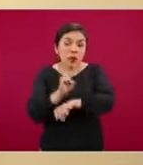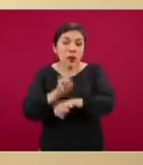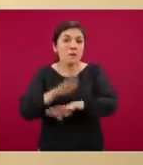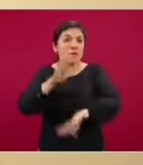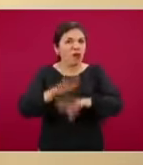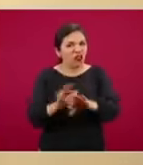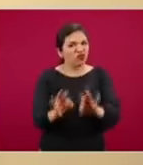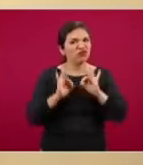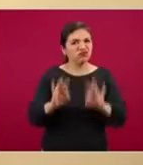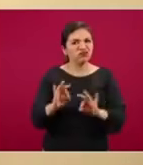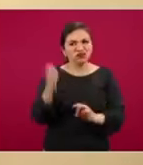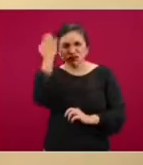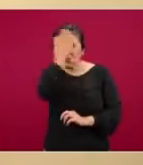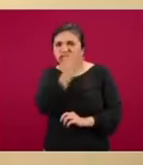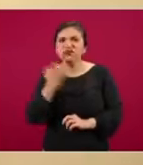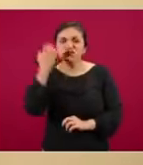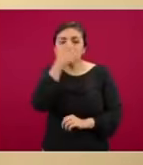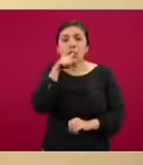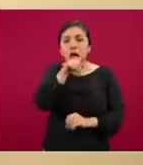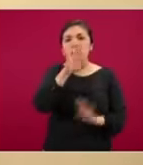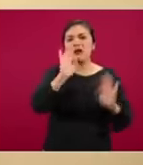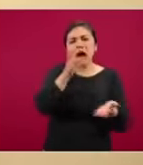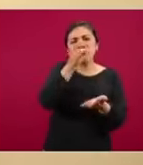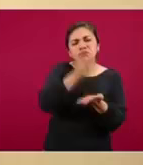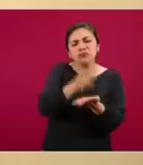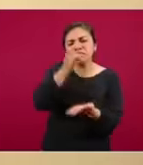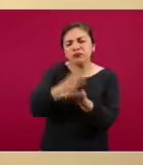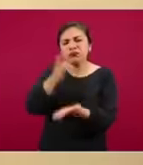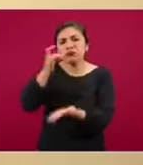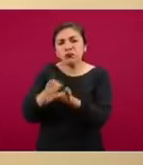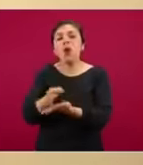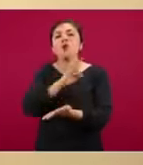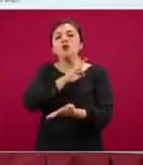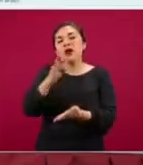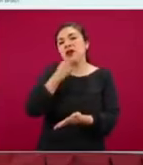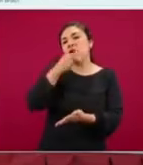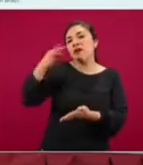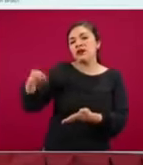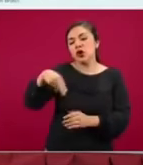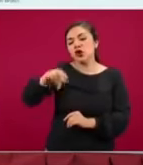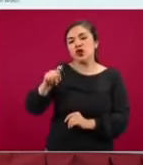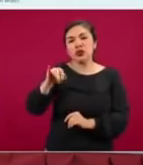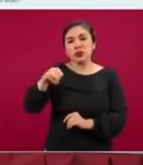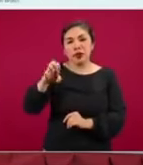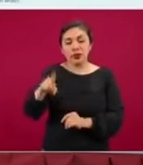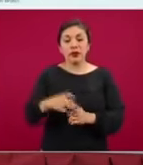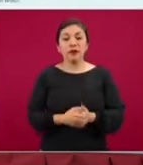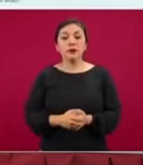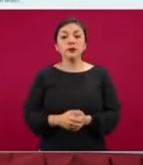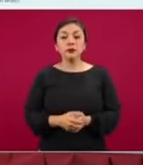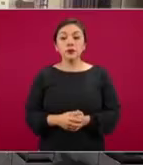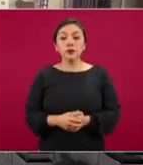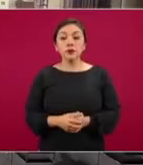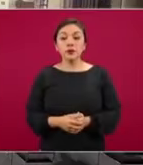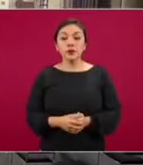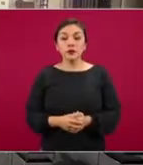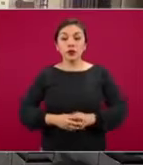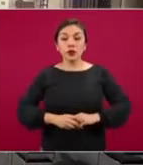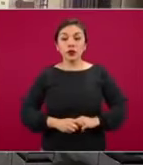óptima, más eficiente, en donde están identificando los mismos y los están notificando. Si pasamos a la